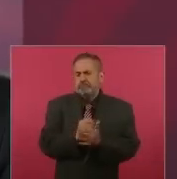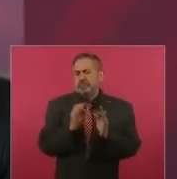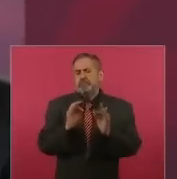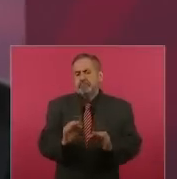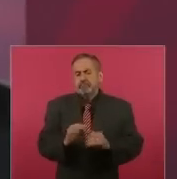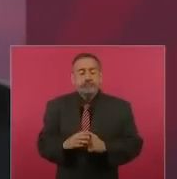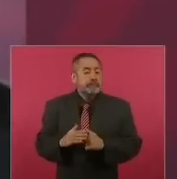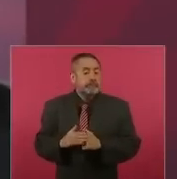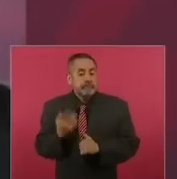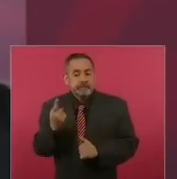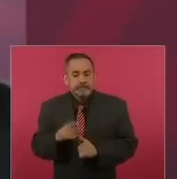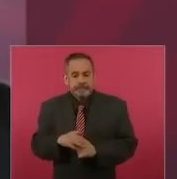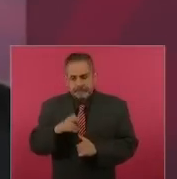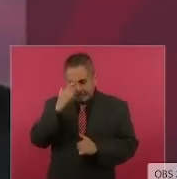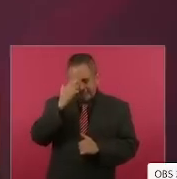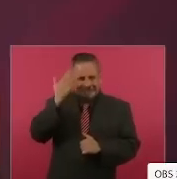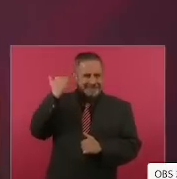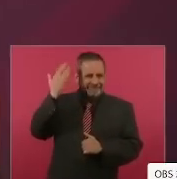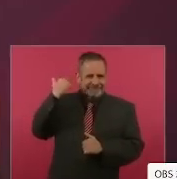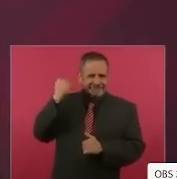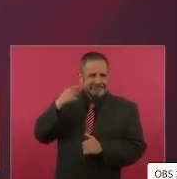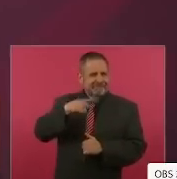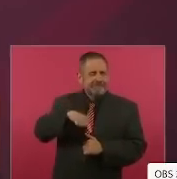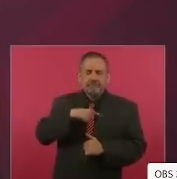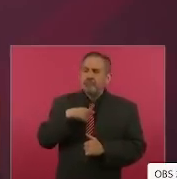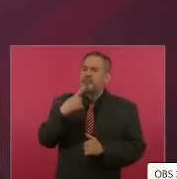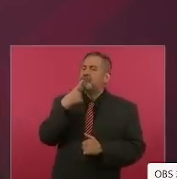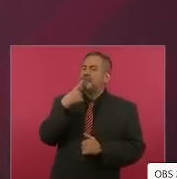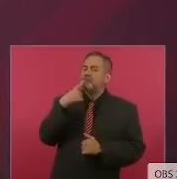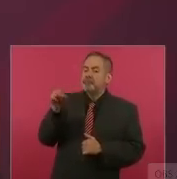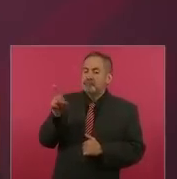debido a que había una denuncia